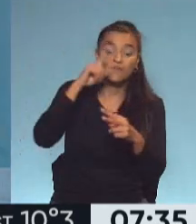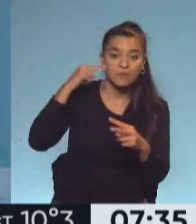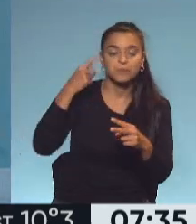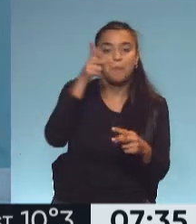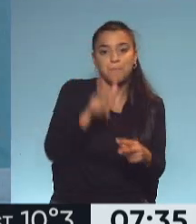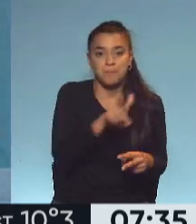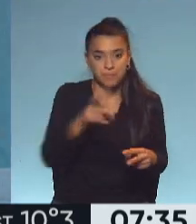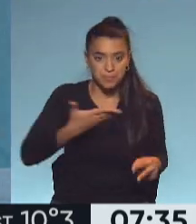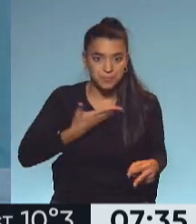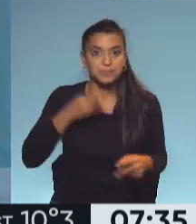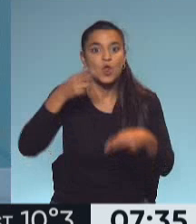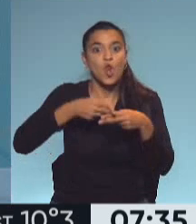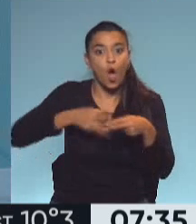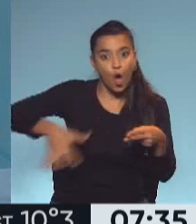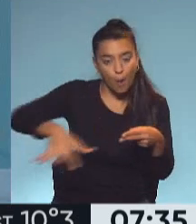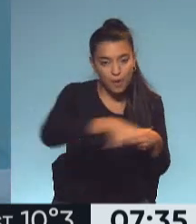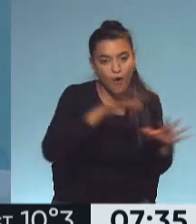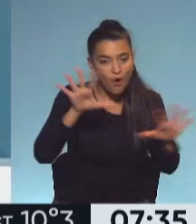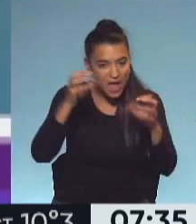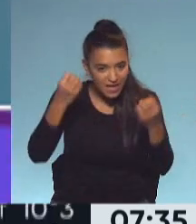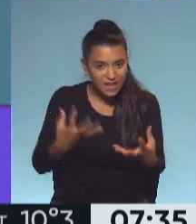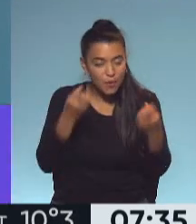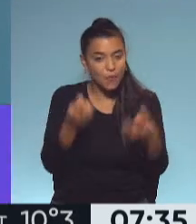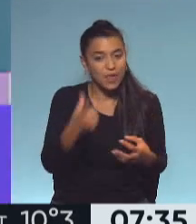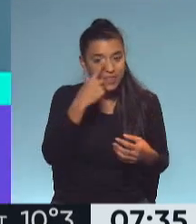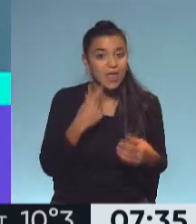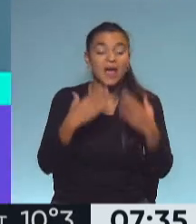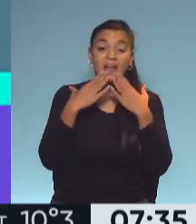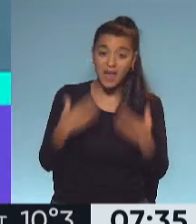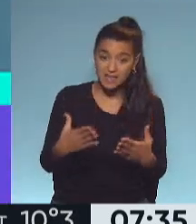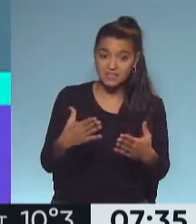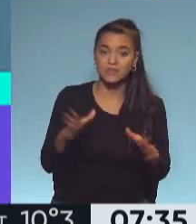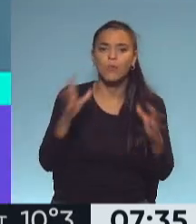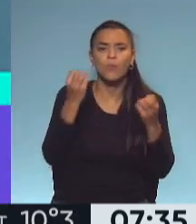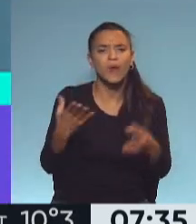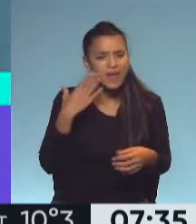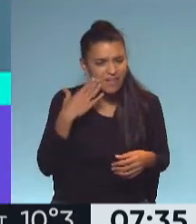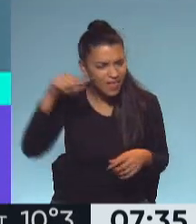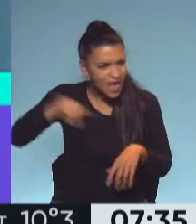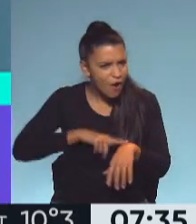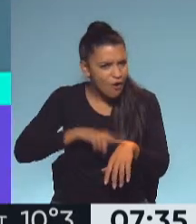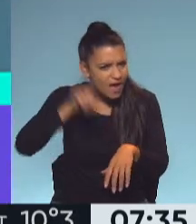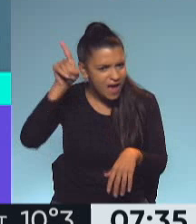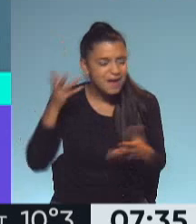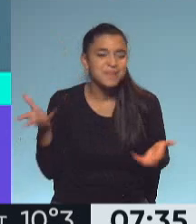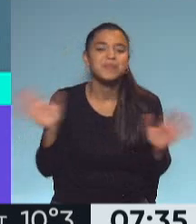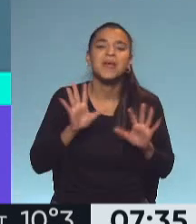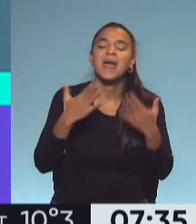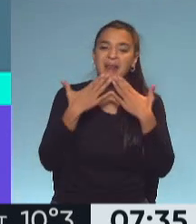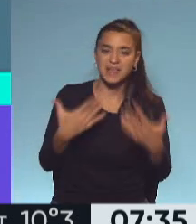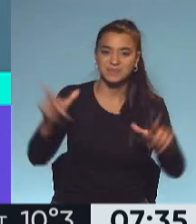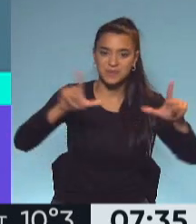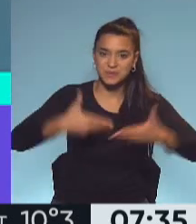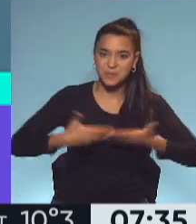Papa Francisco en Roma. ¿Qué tal, secretario? Muy buen día, gracias por atender, o muy buenas tardes, ¿no? A esta hora para ustedes, gracias por atender a la televisión